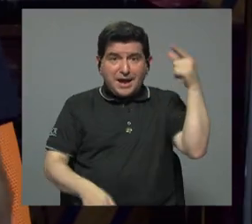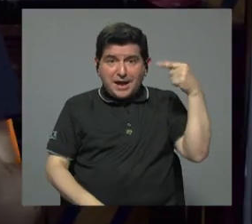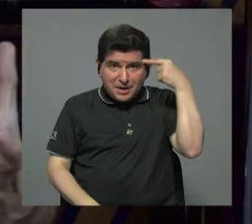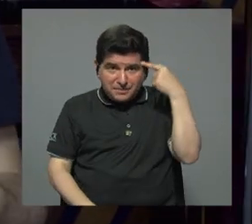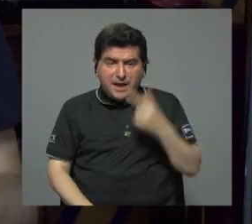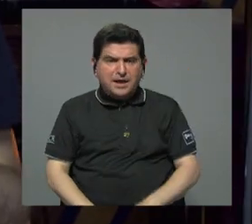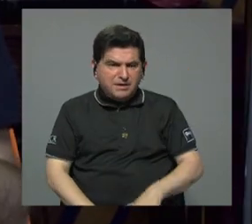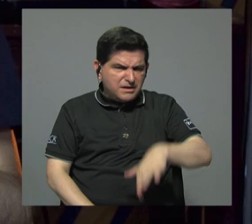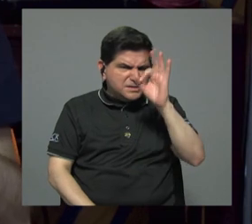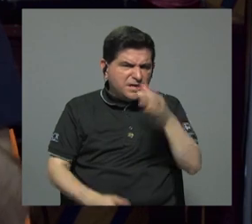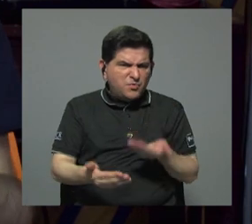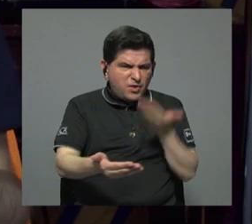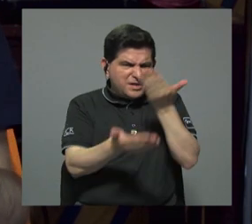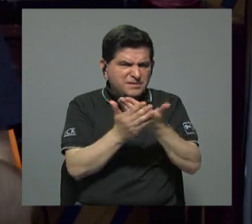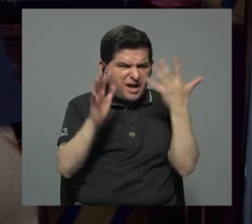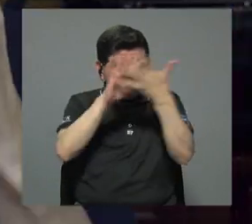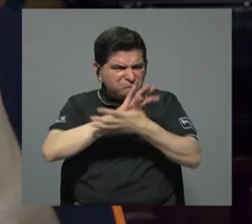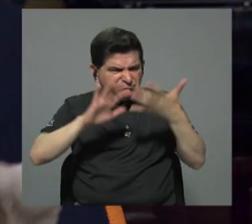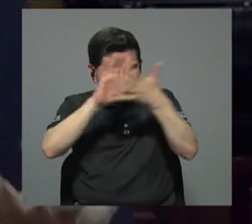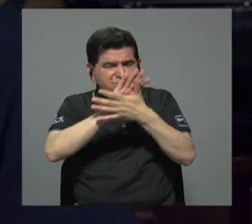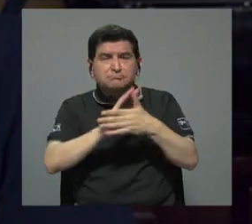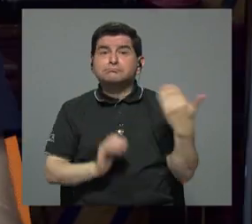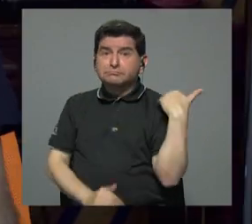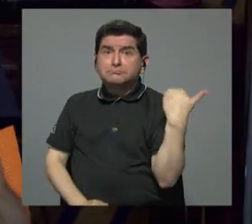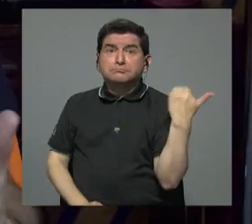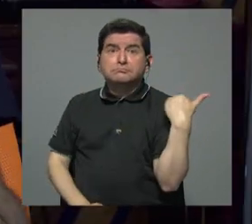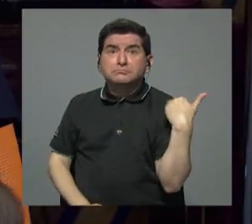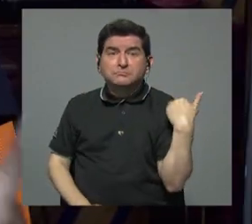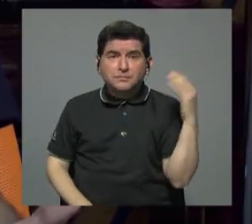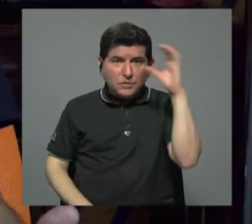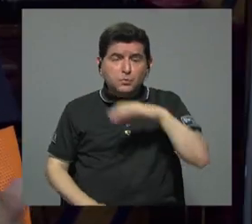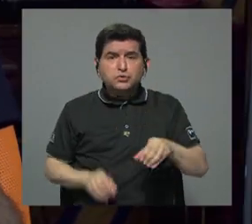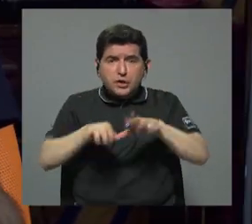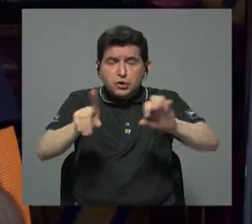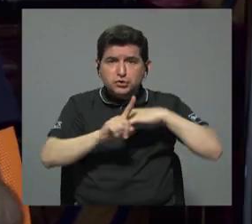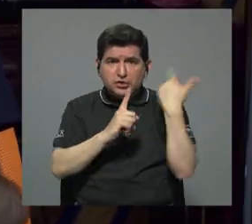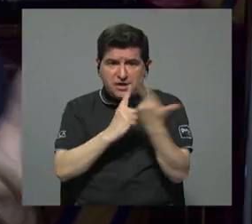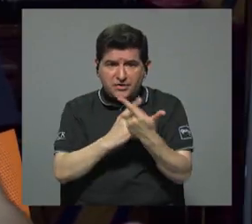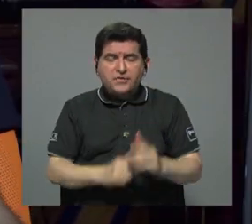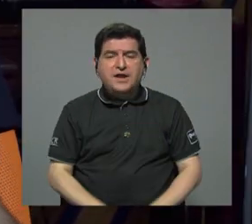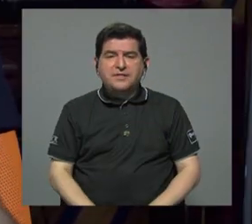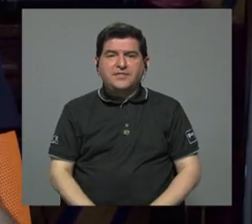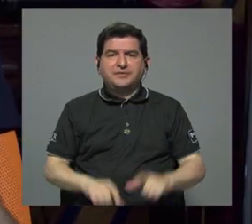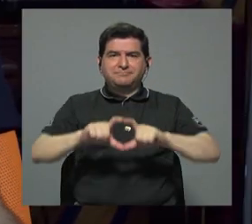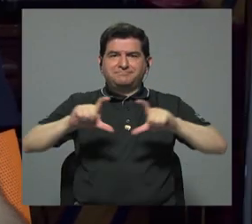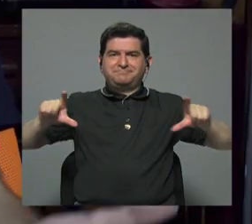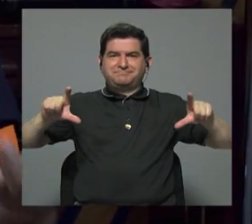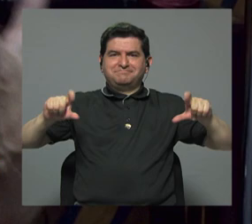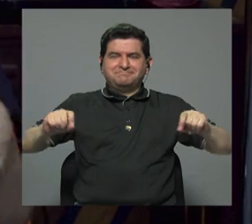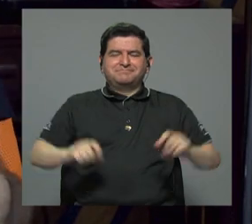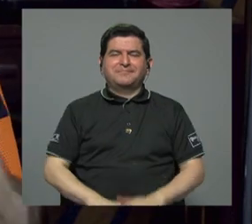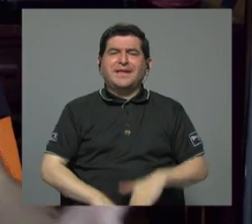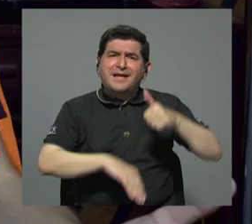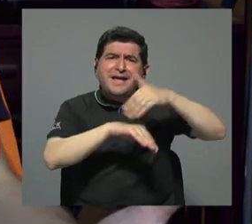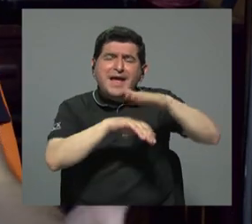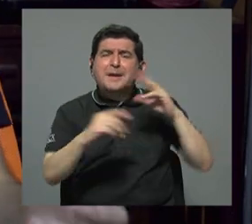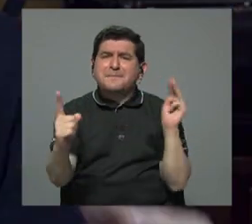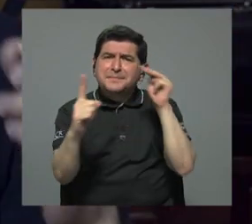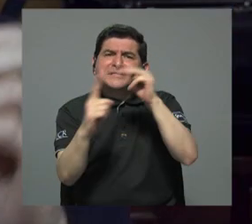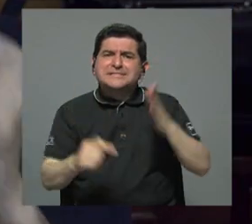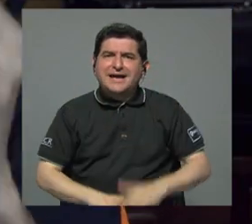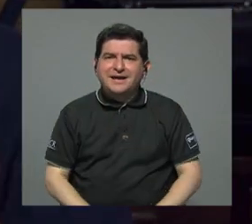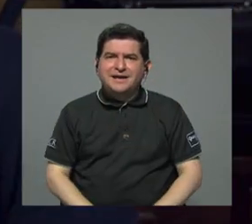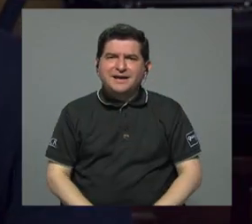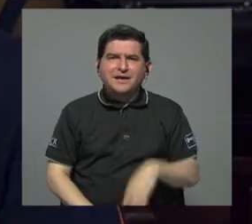se topa con propuestas confusas avísenos búscanos en redes sociales como doble cheques cr y envíenos un mensaje